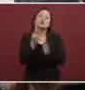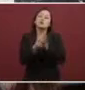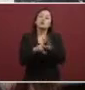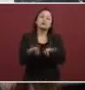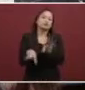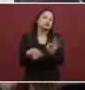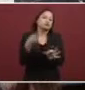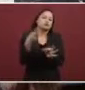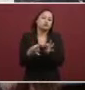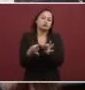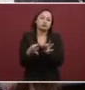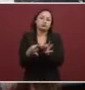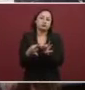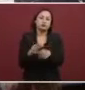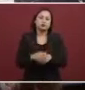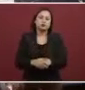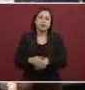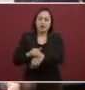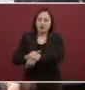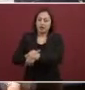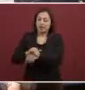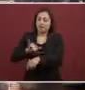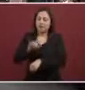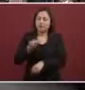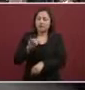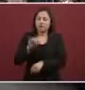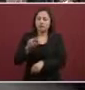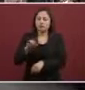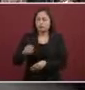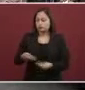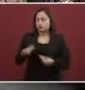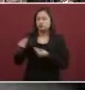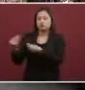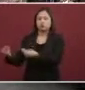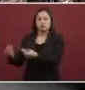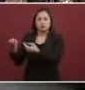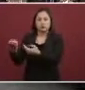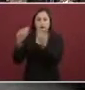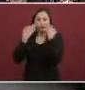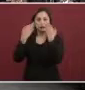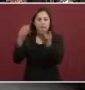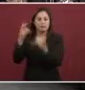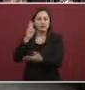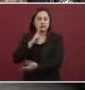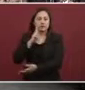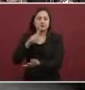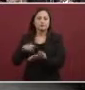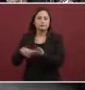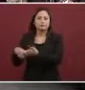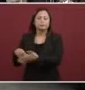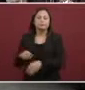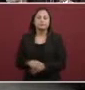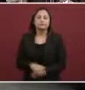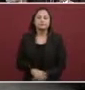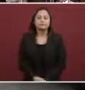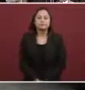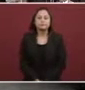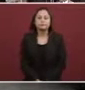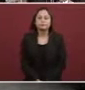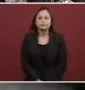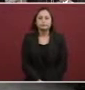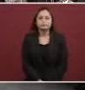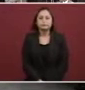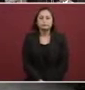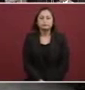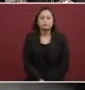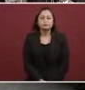a mi amigo Jesús le hago entrega de las cápsulas. Después, chicas, Jesús, sí existen, esas son de veras.